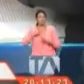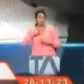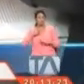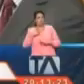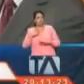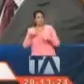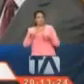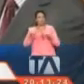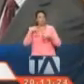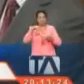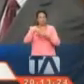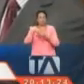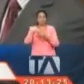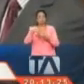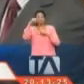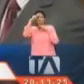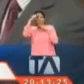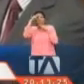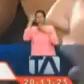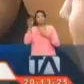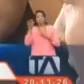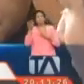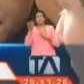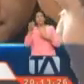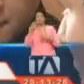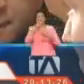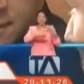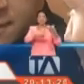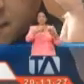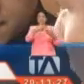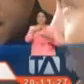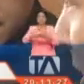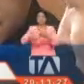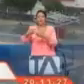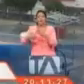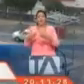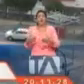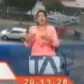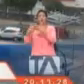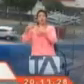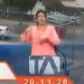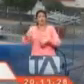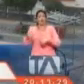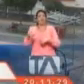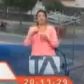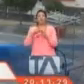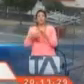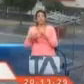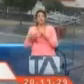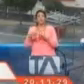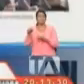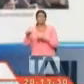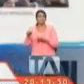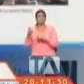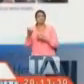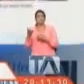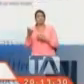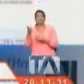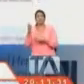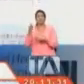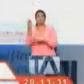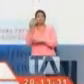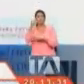de protección constitucional para que se deje sin efecto la sanción de la Supercom en contra de este, uno de los 7 medios que no publicaron información